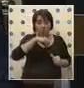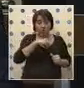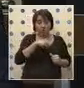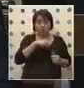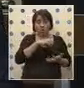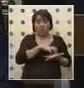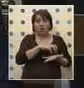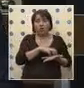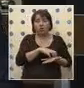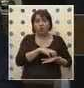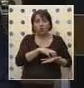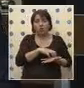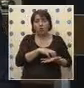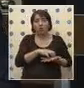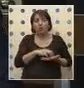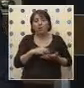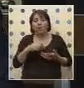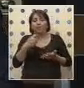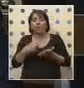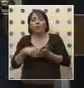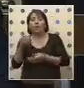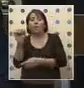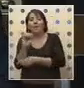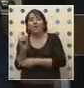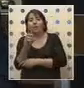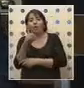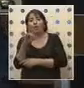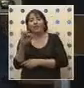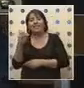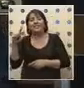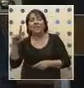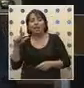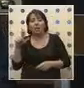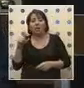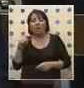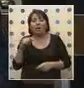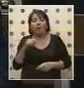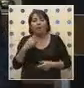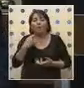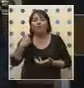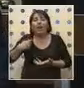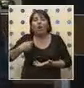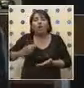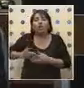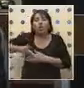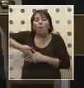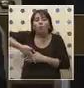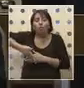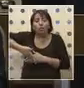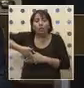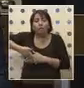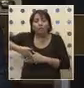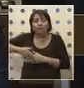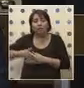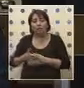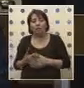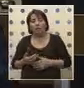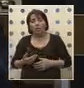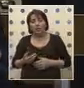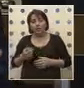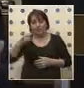acceden precisamente al uso de vehículos de carácter diésel por el valor del combustible. O la gente opta por ese mecanismo